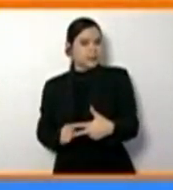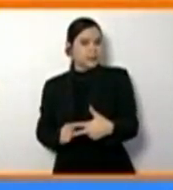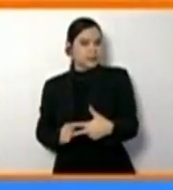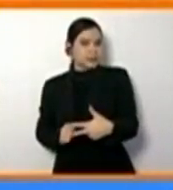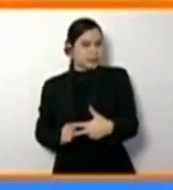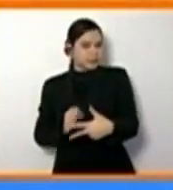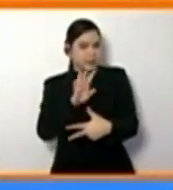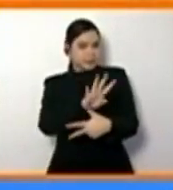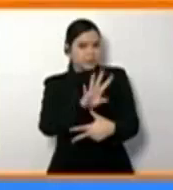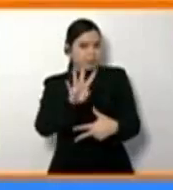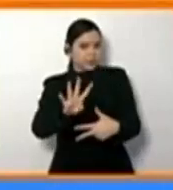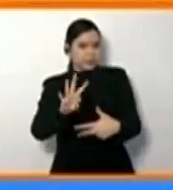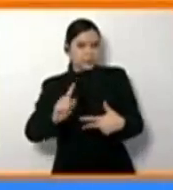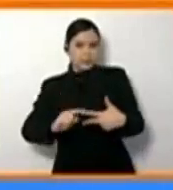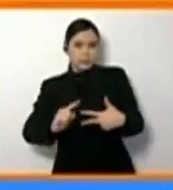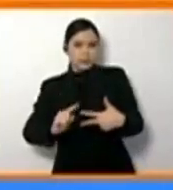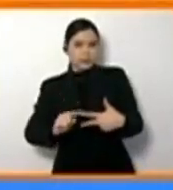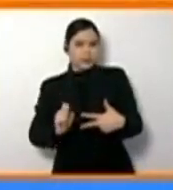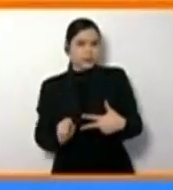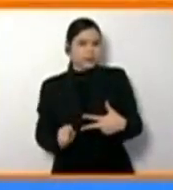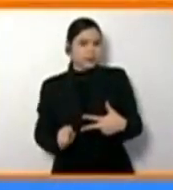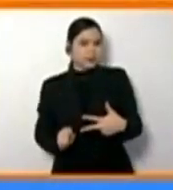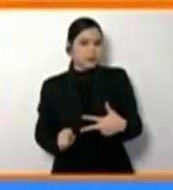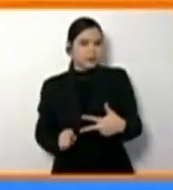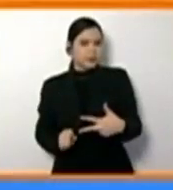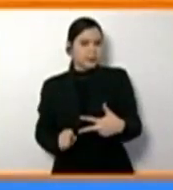el 44. Segundo número ganador,